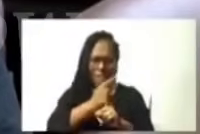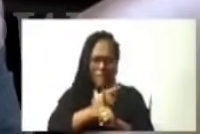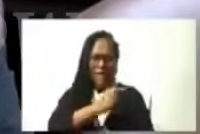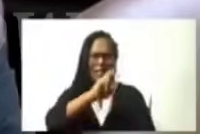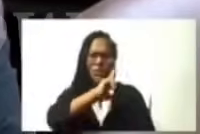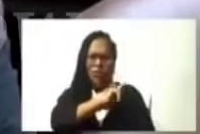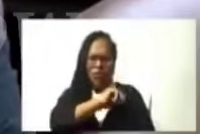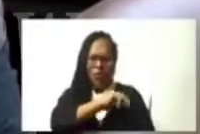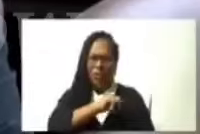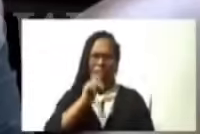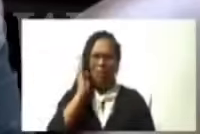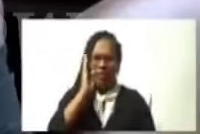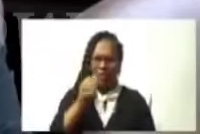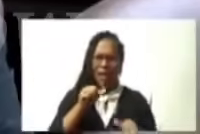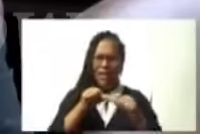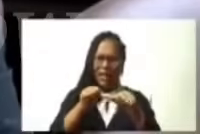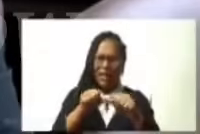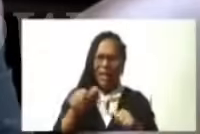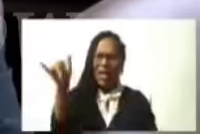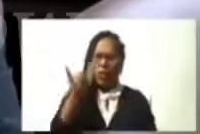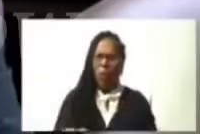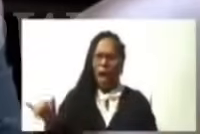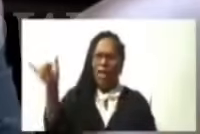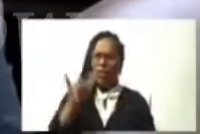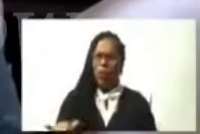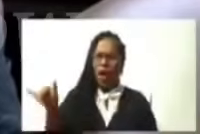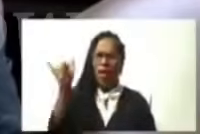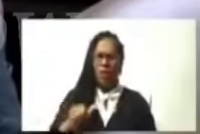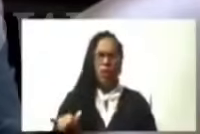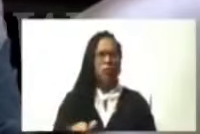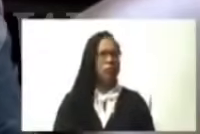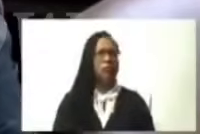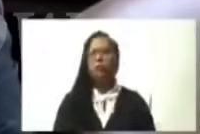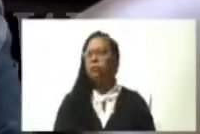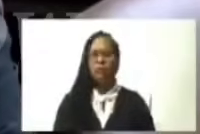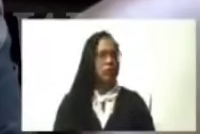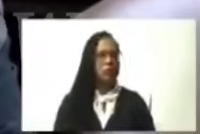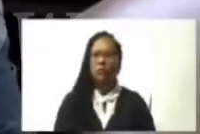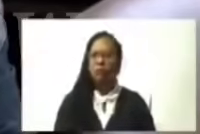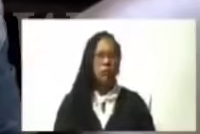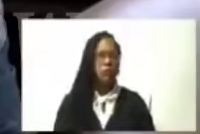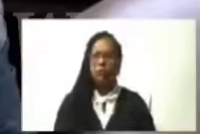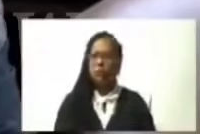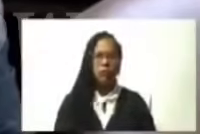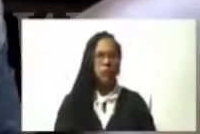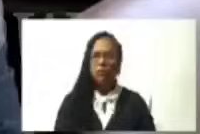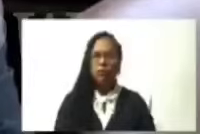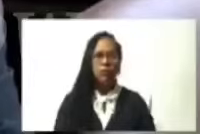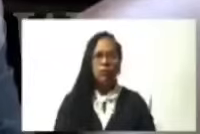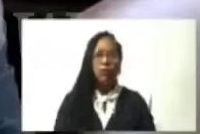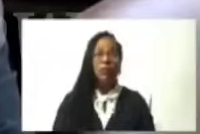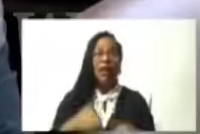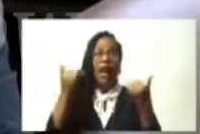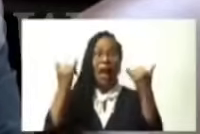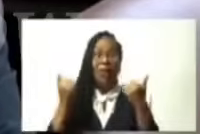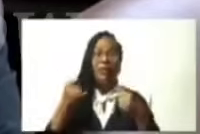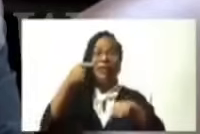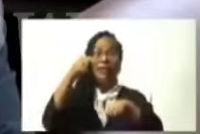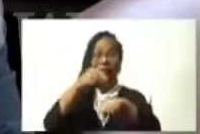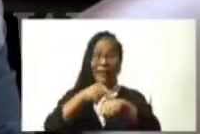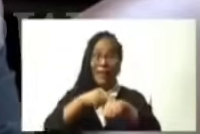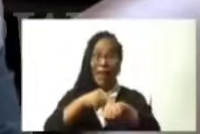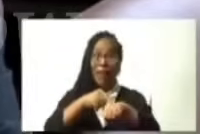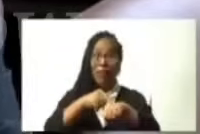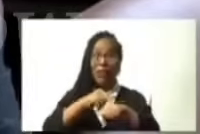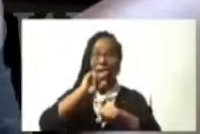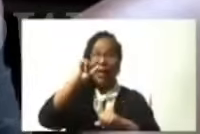cuadro. Llegó la hora de que la oposición irresponsable se una en